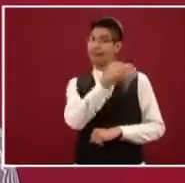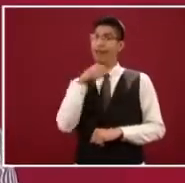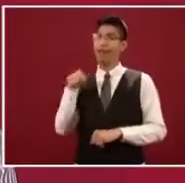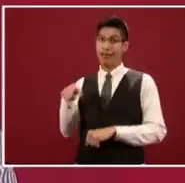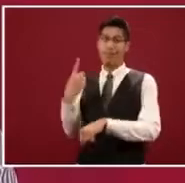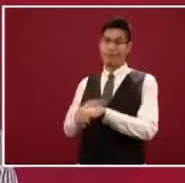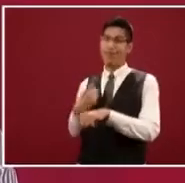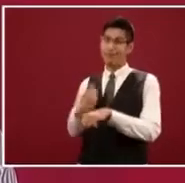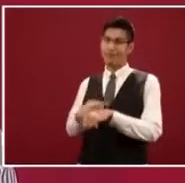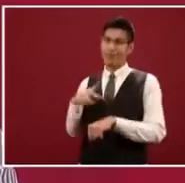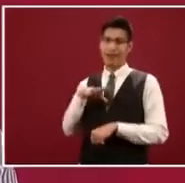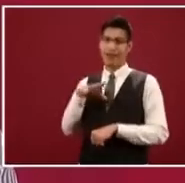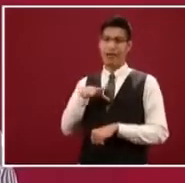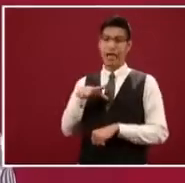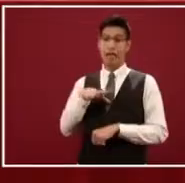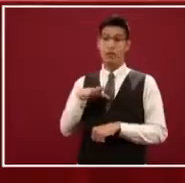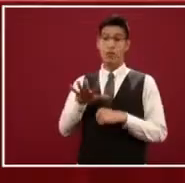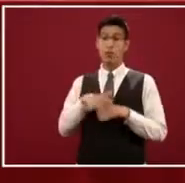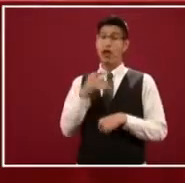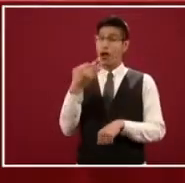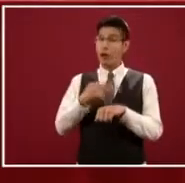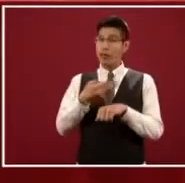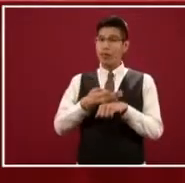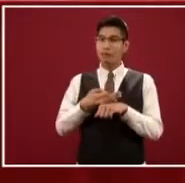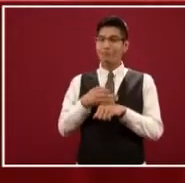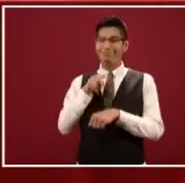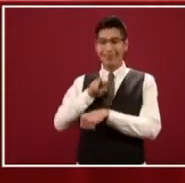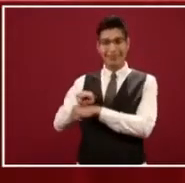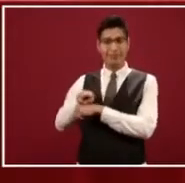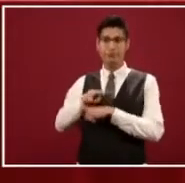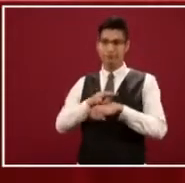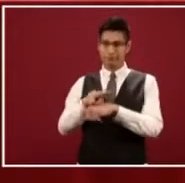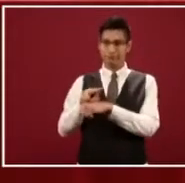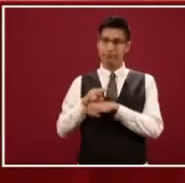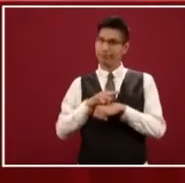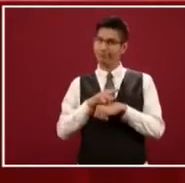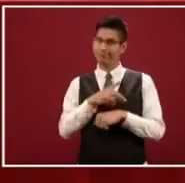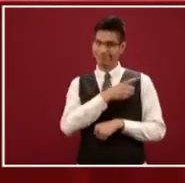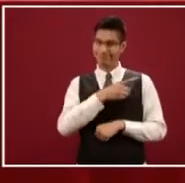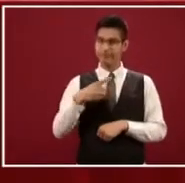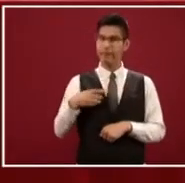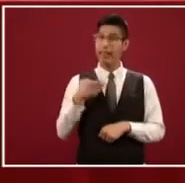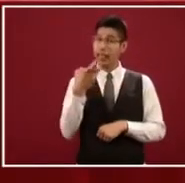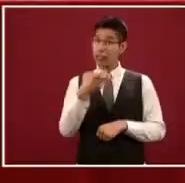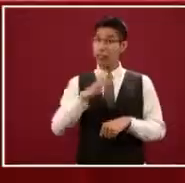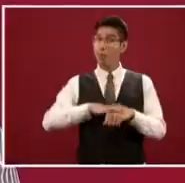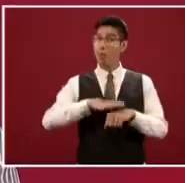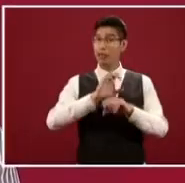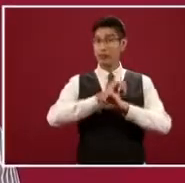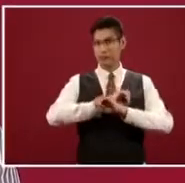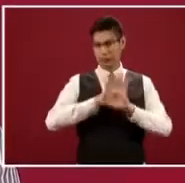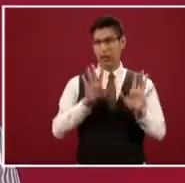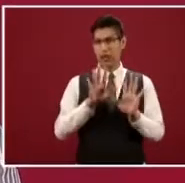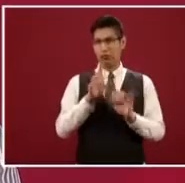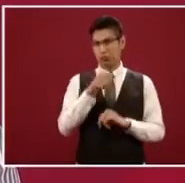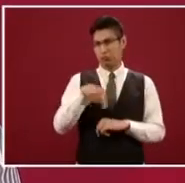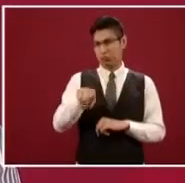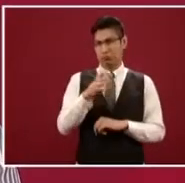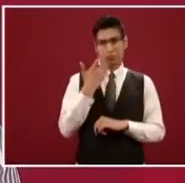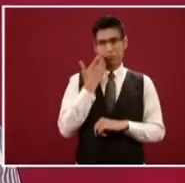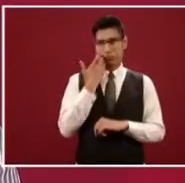está obviamente sujeta a vigilancia epidemiológica. Entonces, esta es la aclaración para cualquiera que